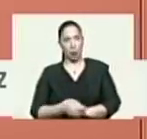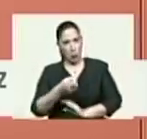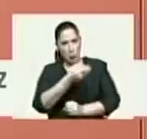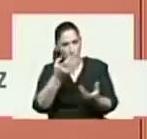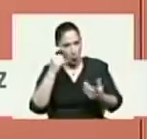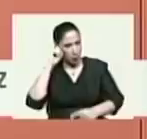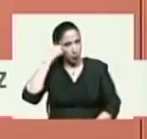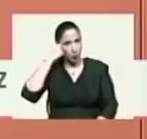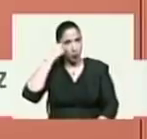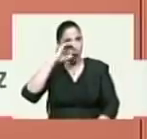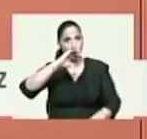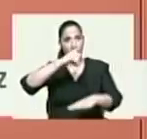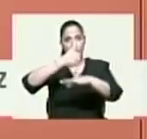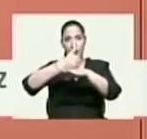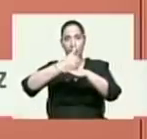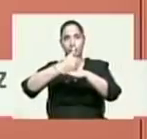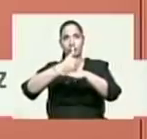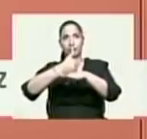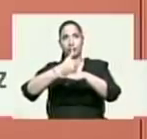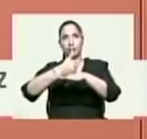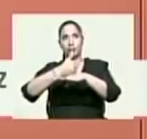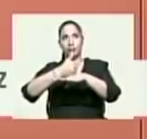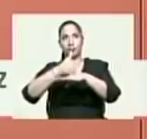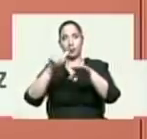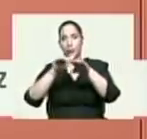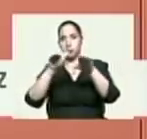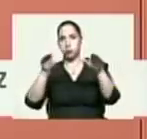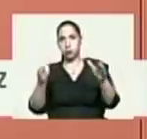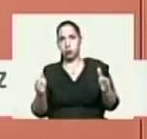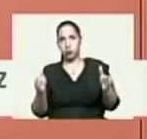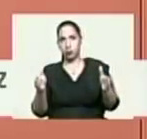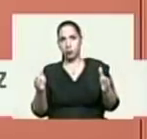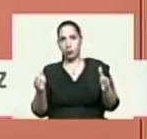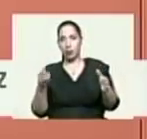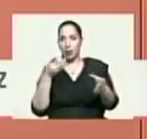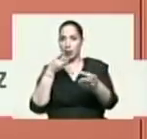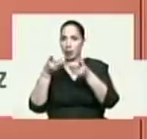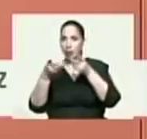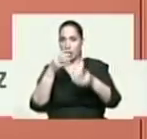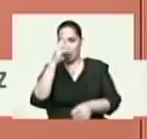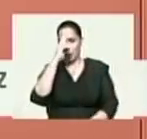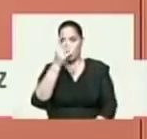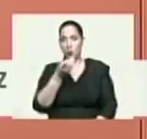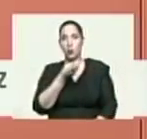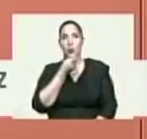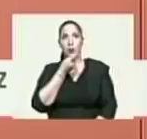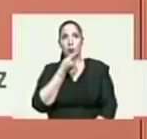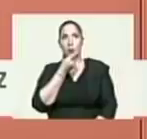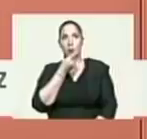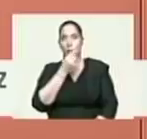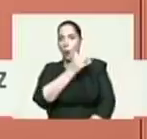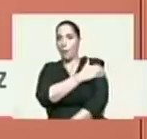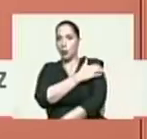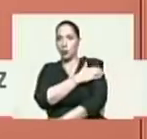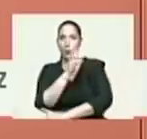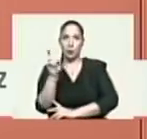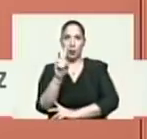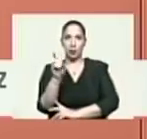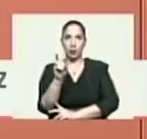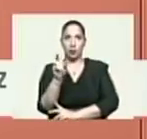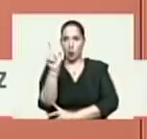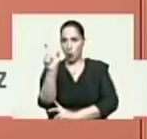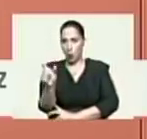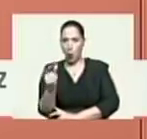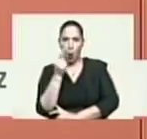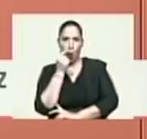que el jefe de la mesa de diálogo de República Dominicana por parte de la derecha venezolana era un